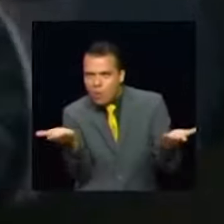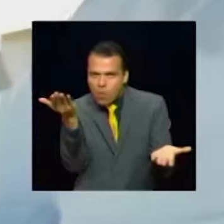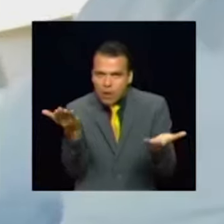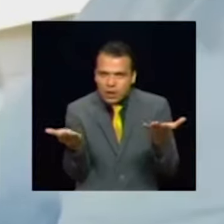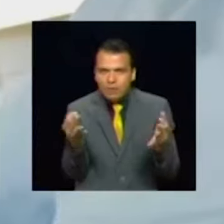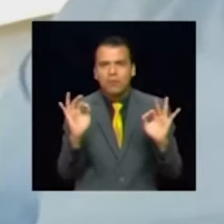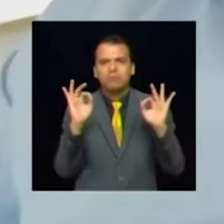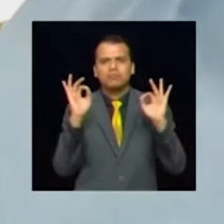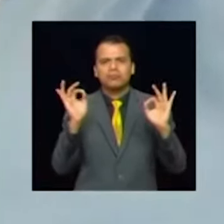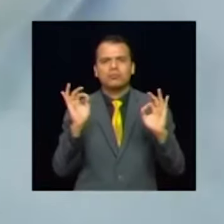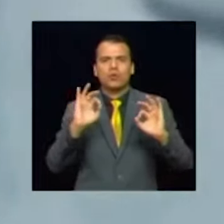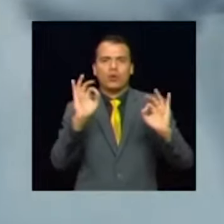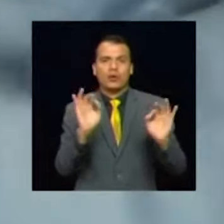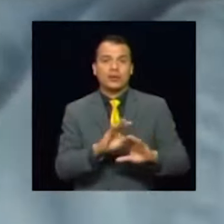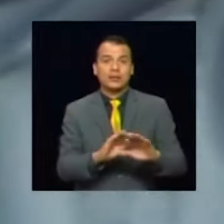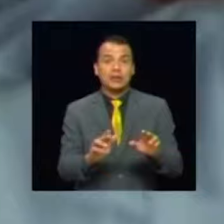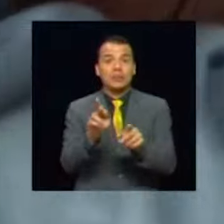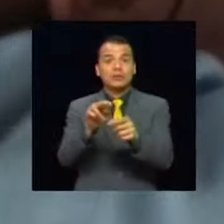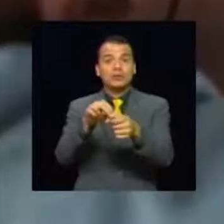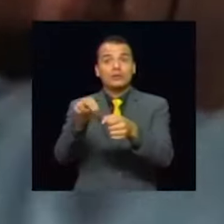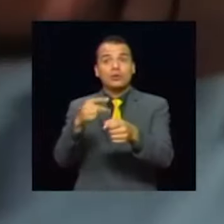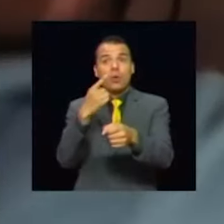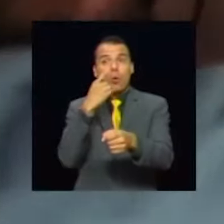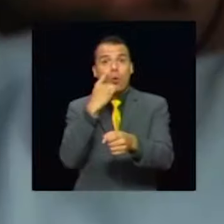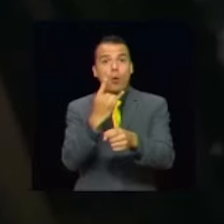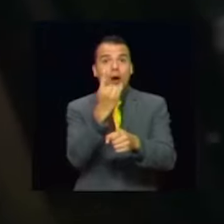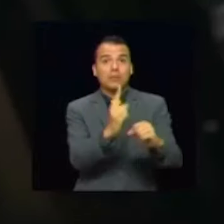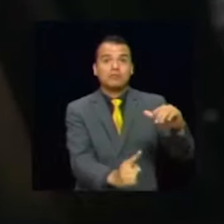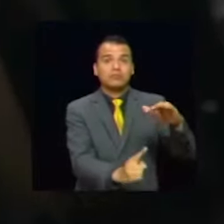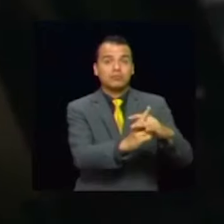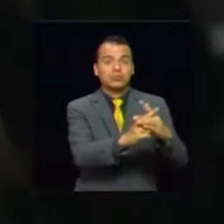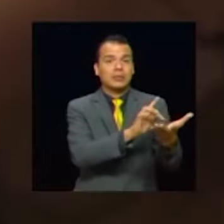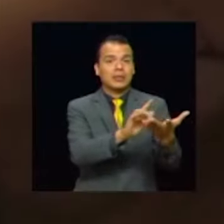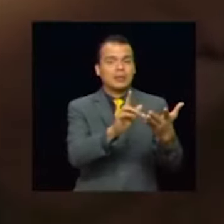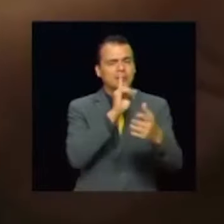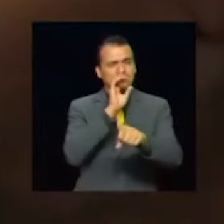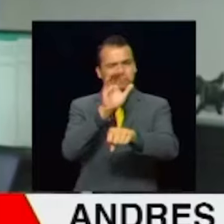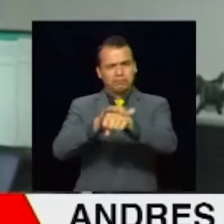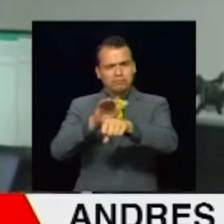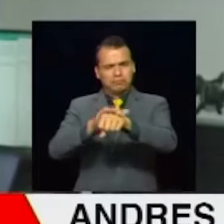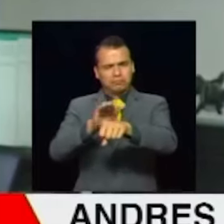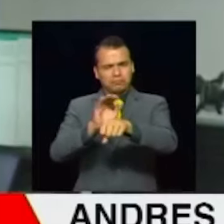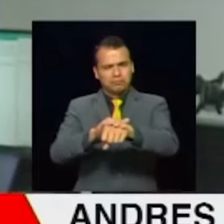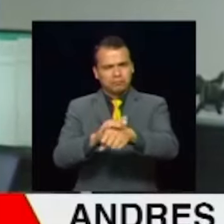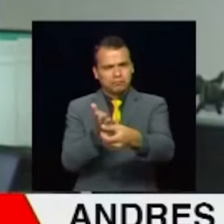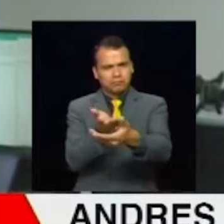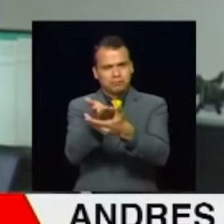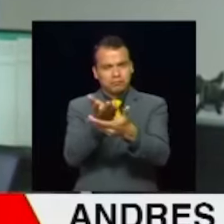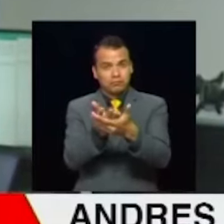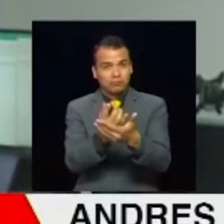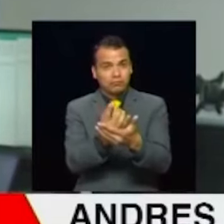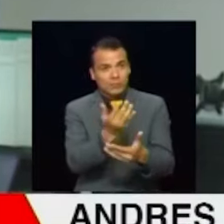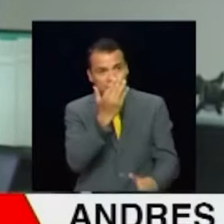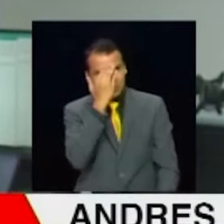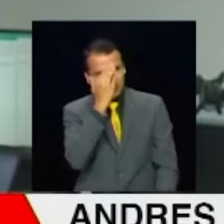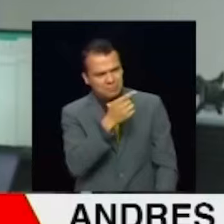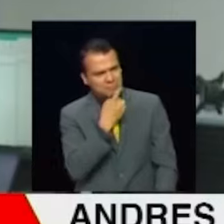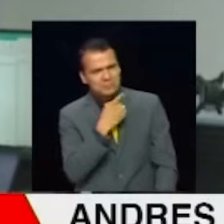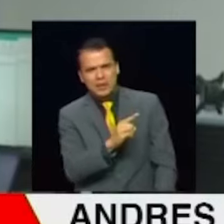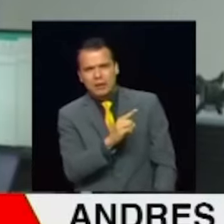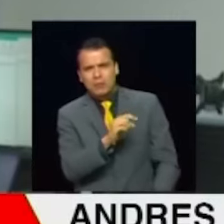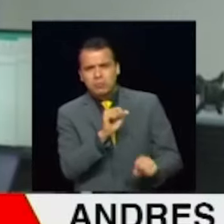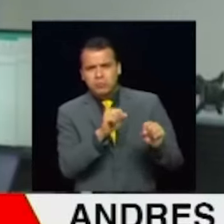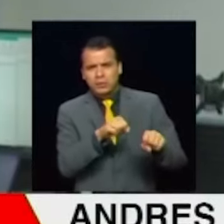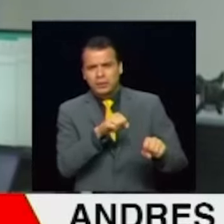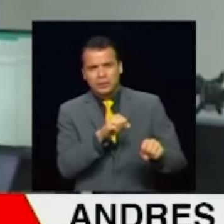las medidas necesarias en caso de emergencia. Recomendamos, en caso de evidenciar una condición de riesgo que pueda afectar la infraestructura